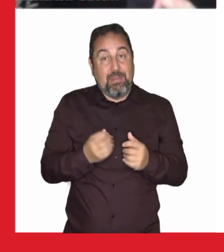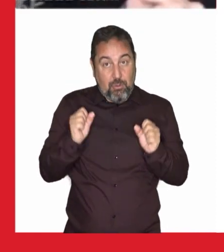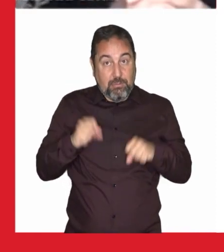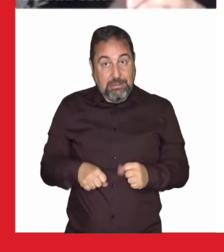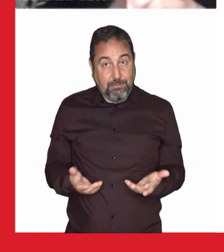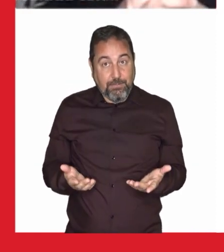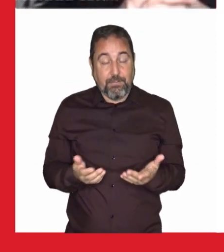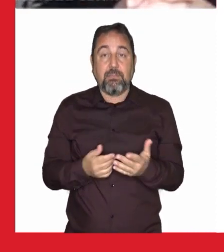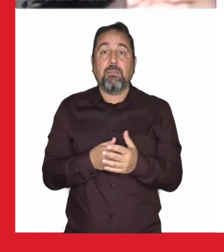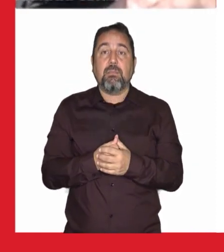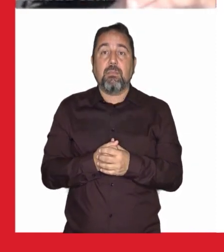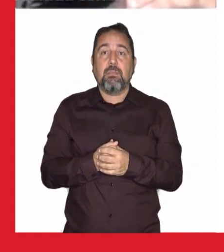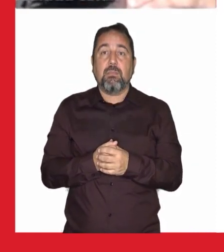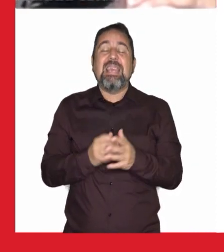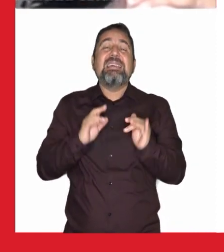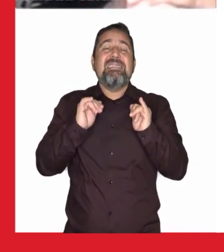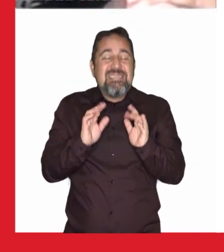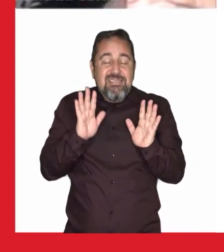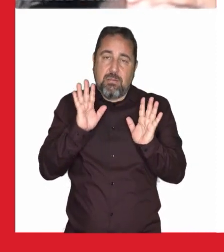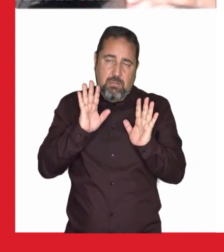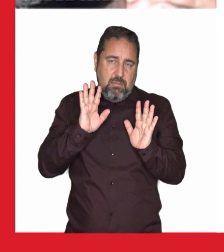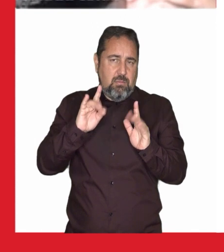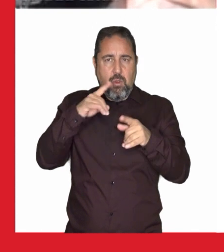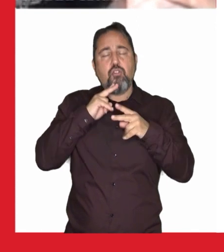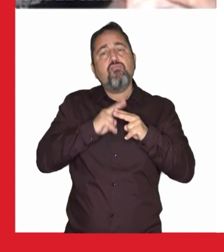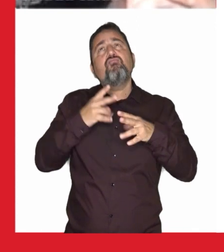hacer acompañamiento a emprendedores. ¿Sí?